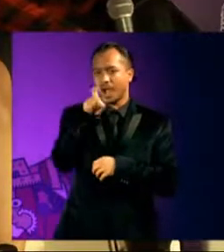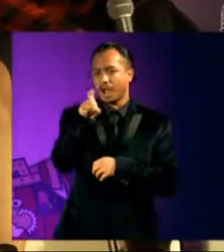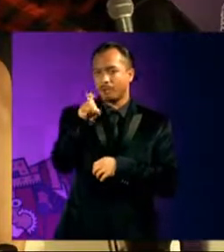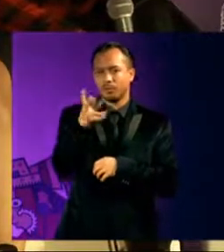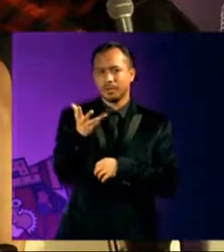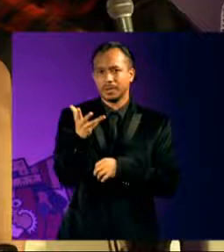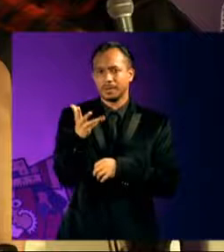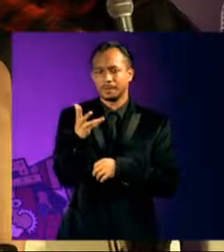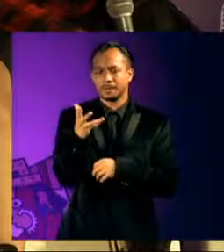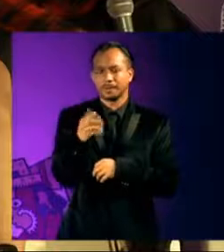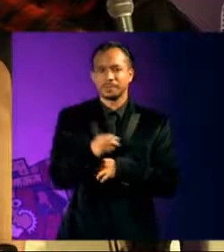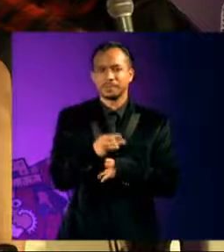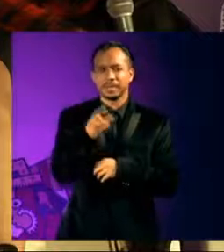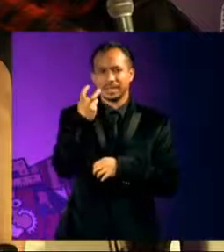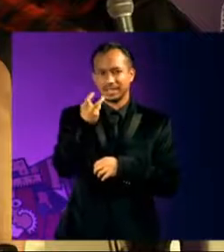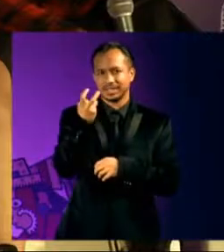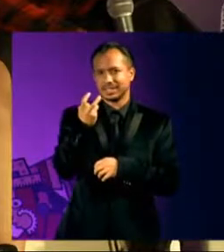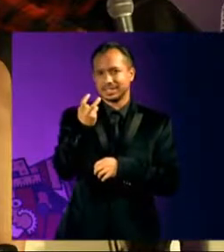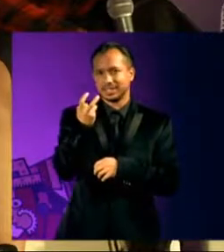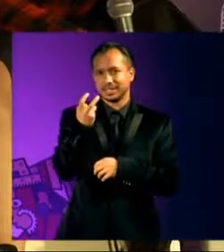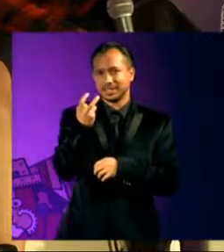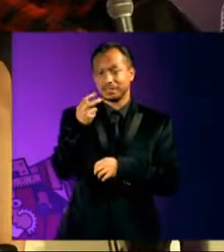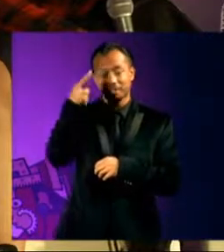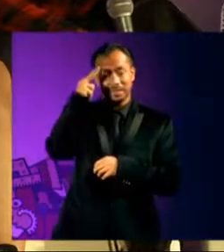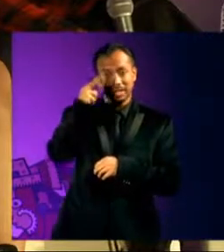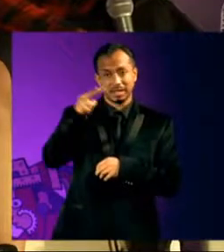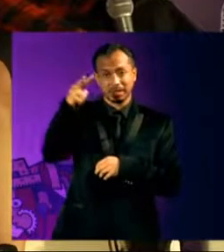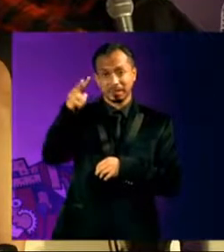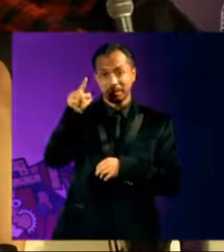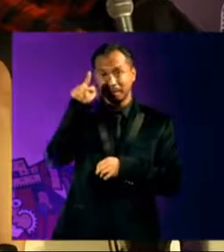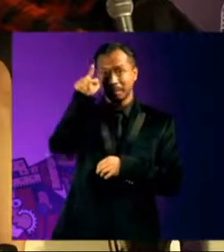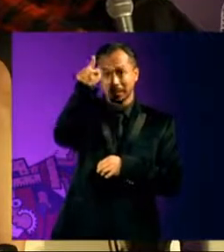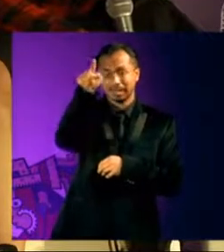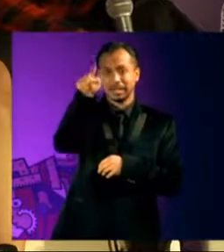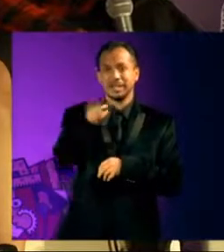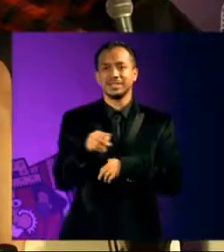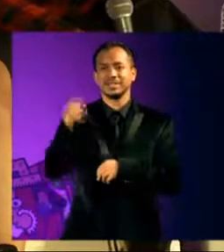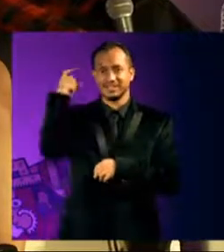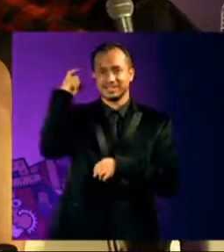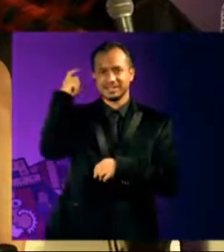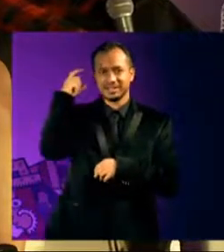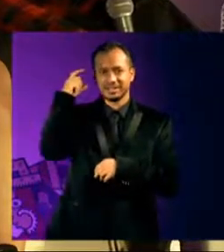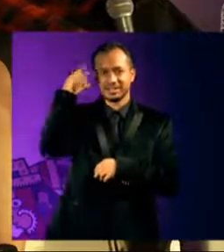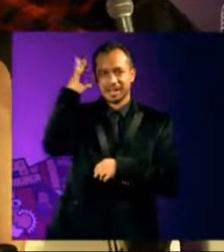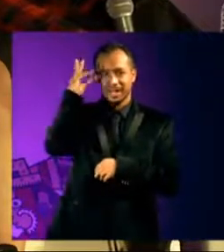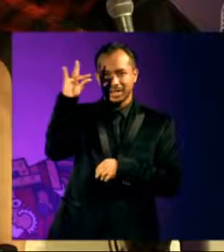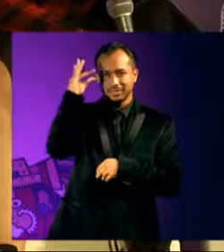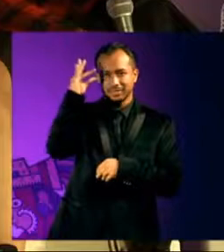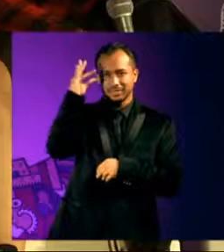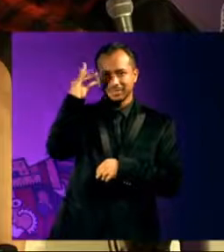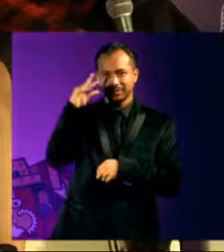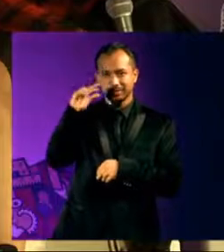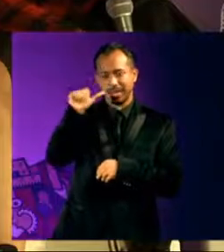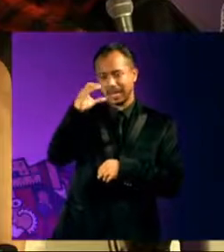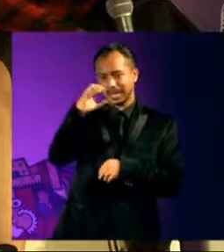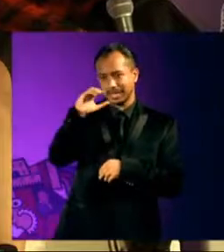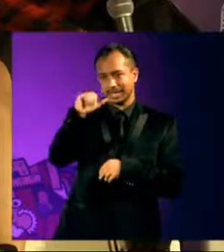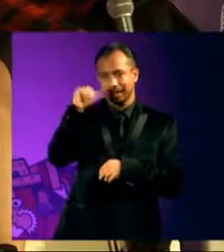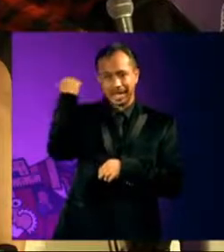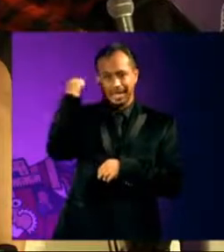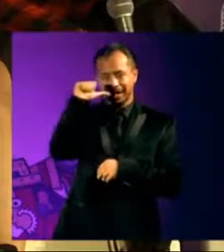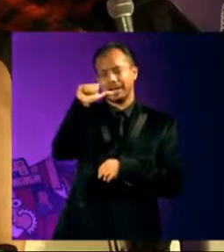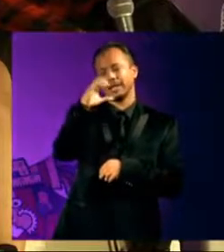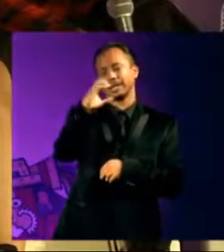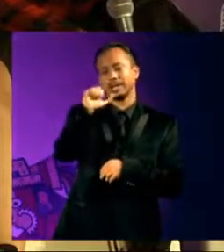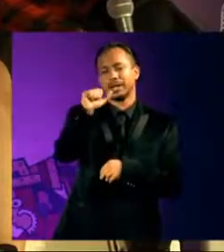más en ese vale ant acapulco que si hubiéramos tomado un burro y entonces una vez que llegamos me acuerdo muy bien